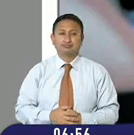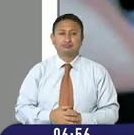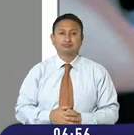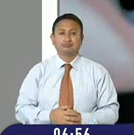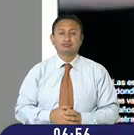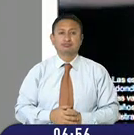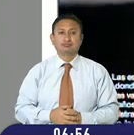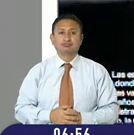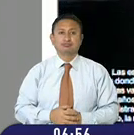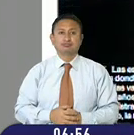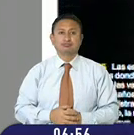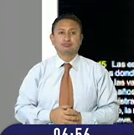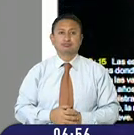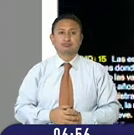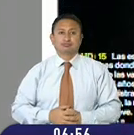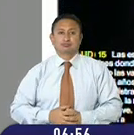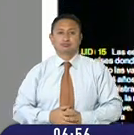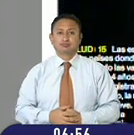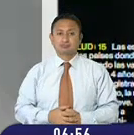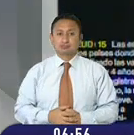Ecuador.